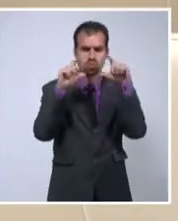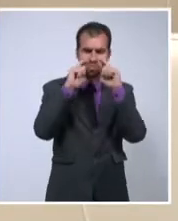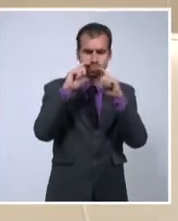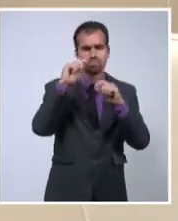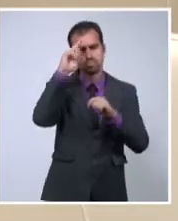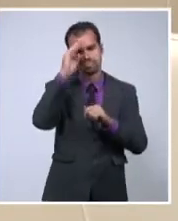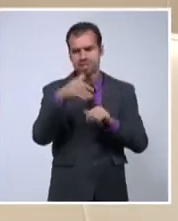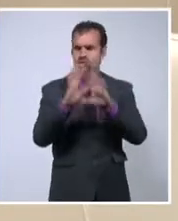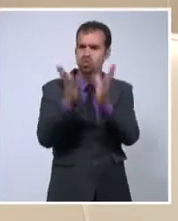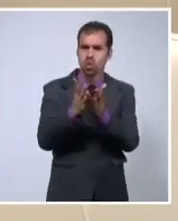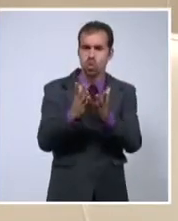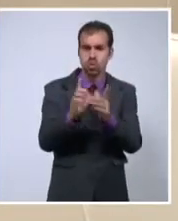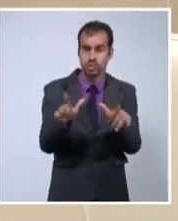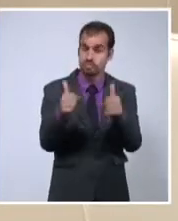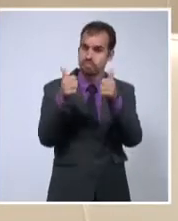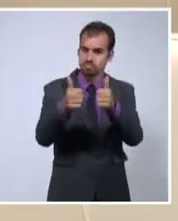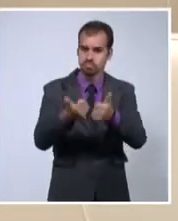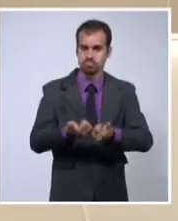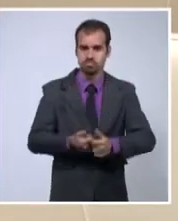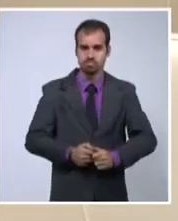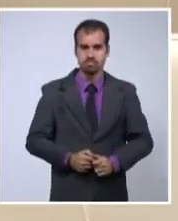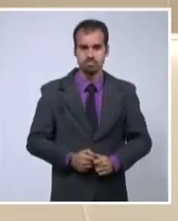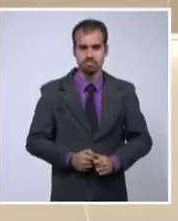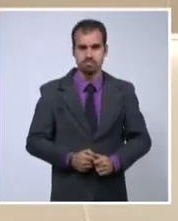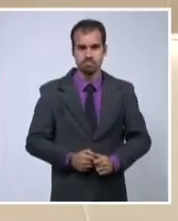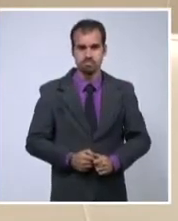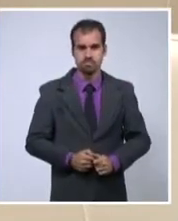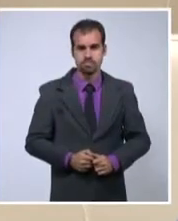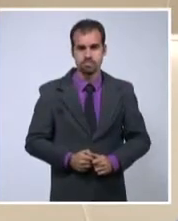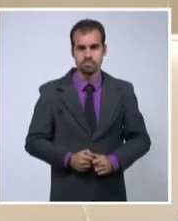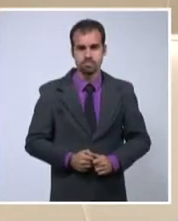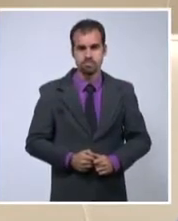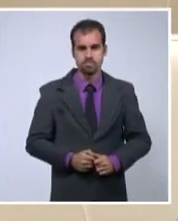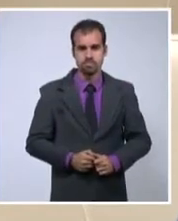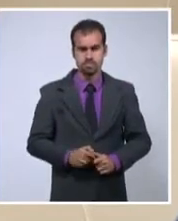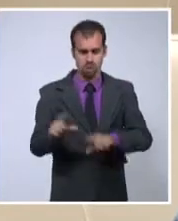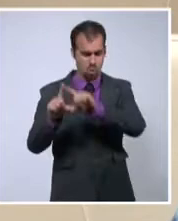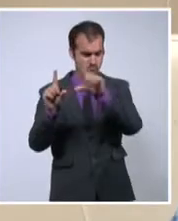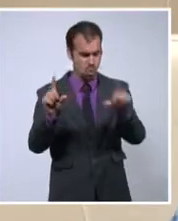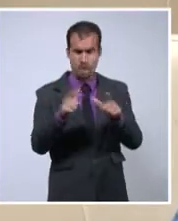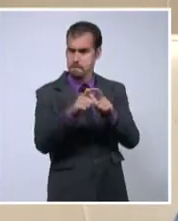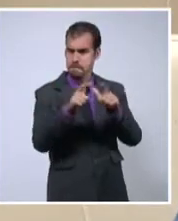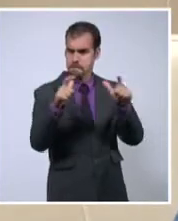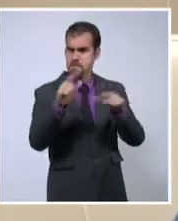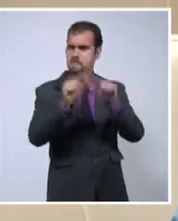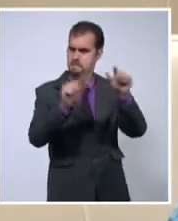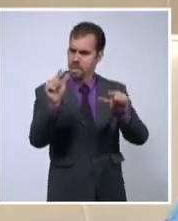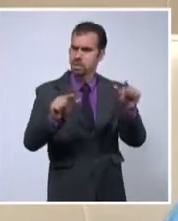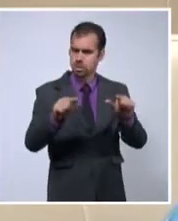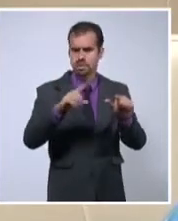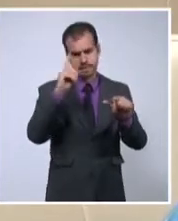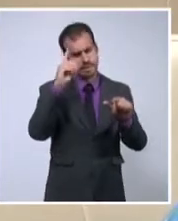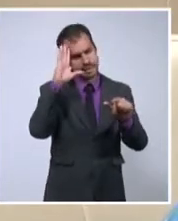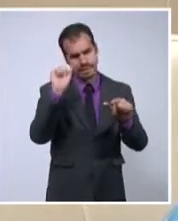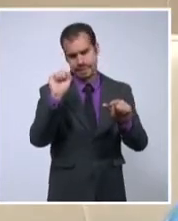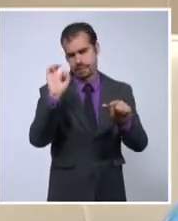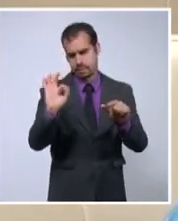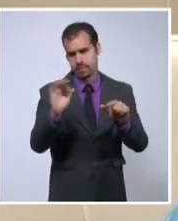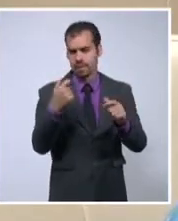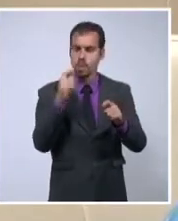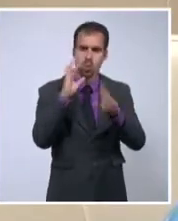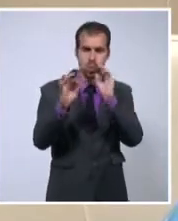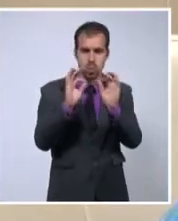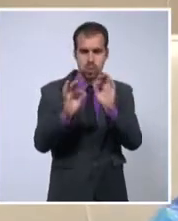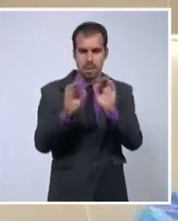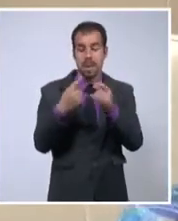una nueva normalidad en el país y muchas personas lo han comprendido, pero también debe haber una nueva normalidad para recibir